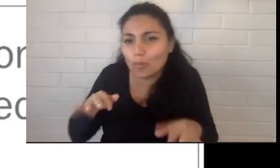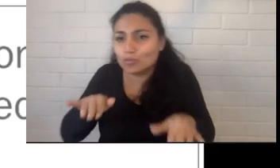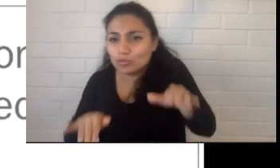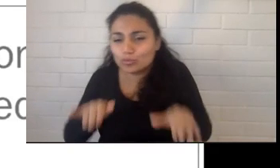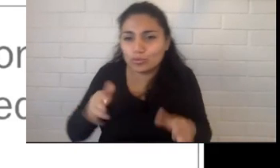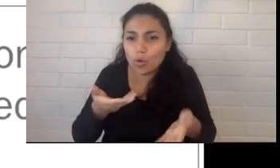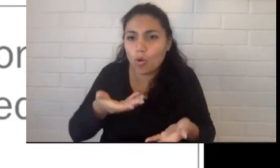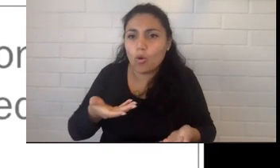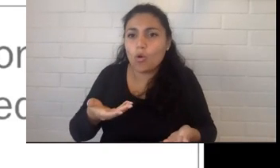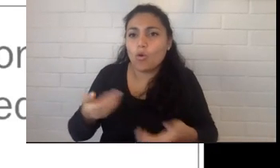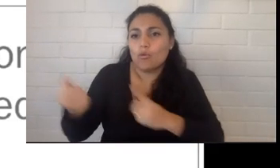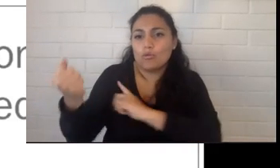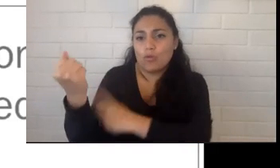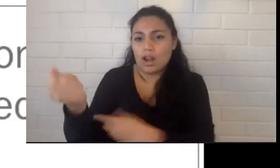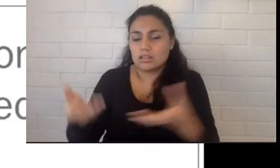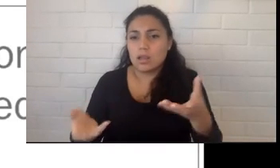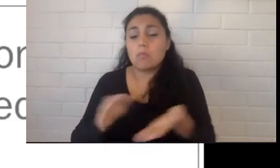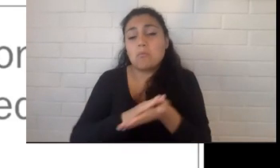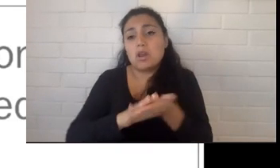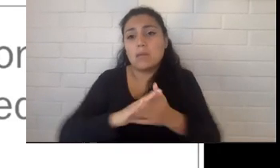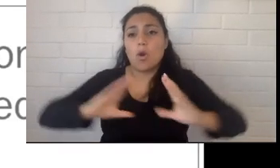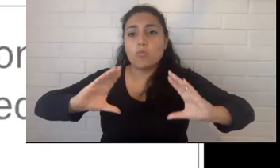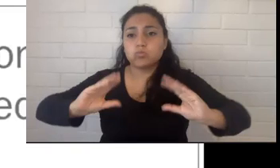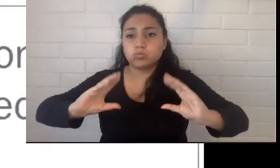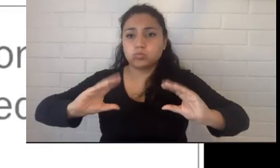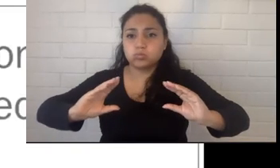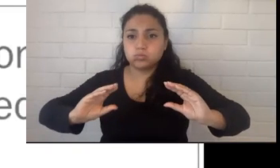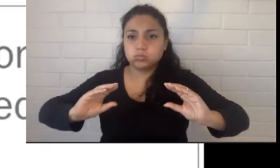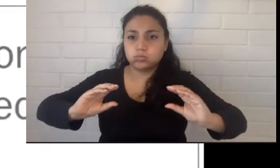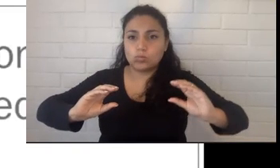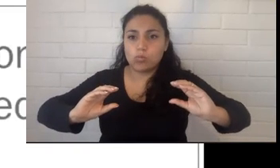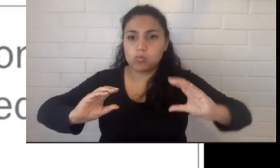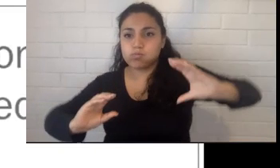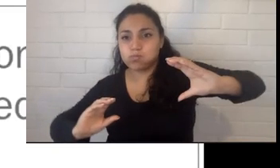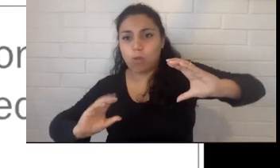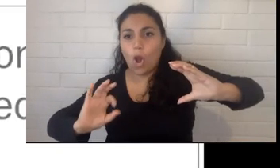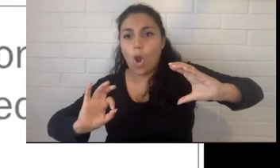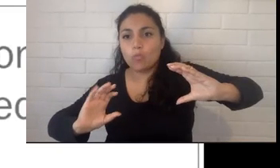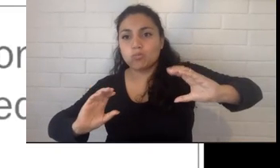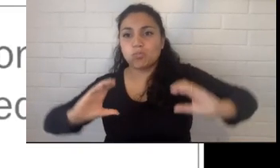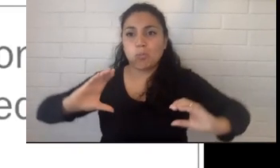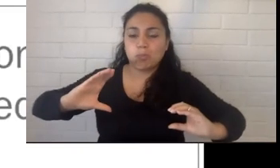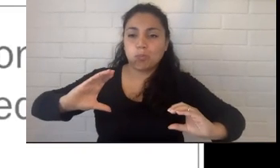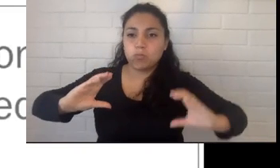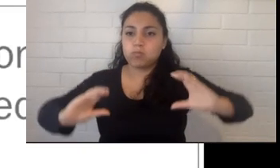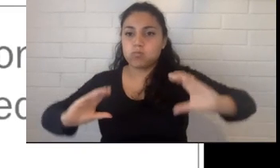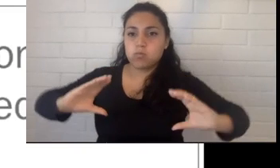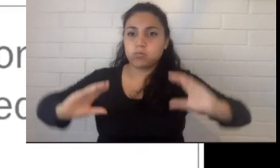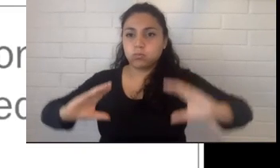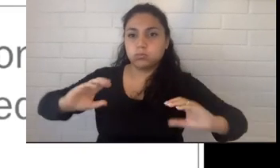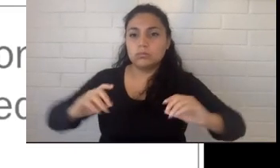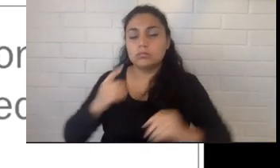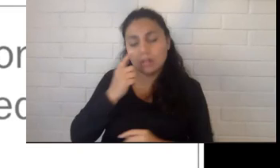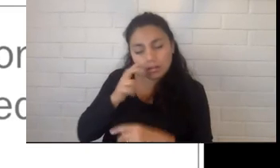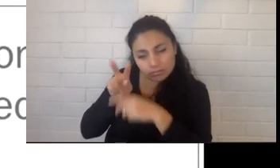ejemplo, posicionando con un cojín antiescara y inflando ciertas celdas de este cojín antiescara, pero desde la premisa y la